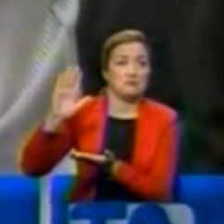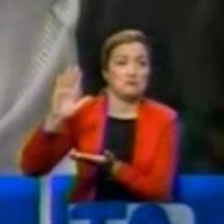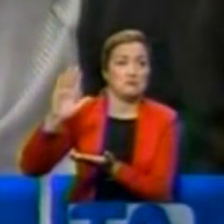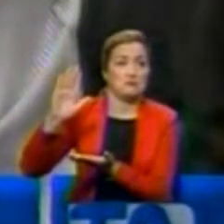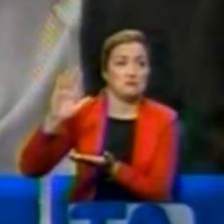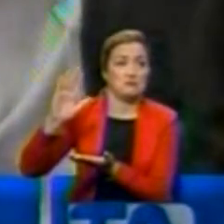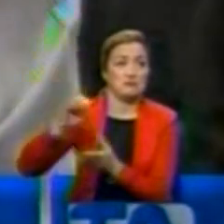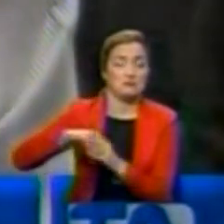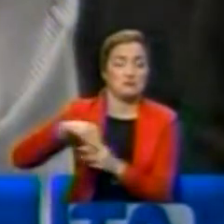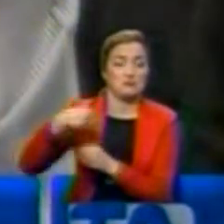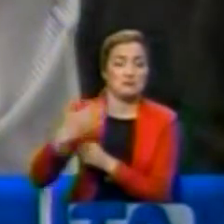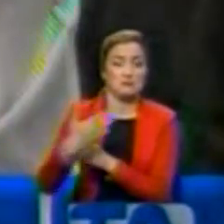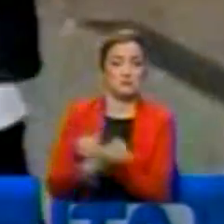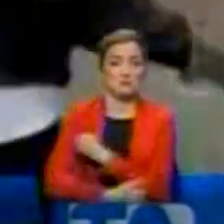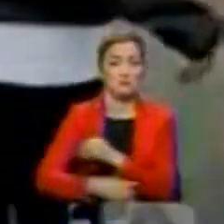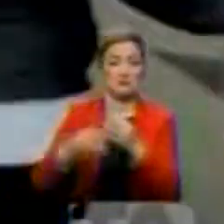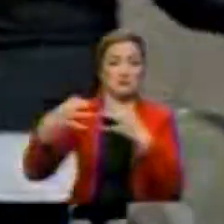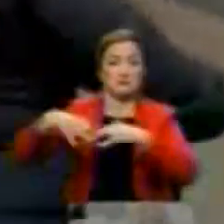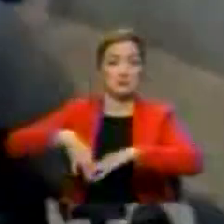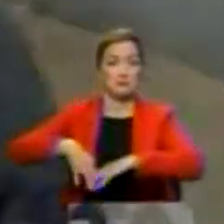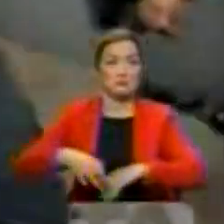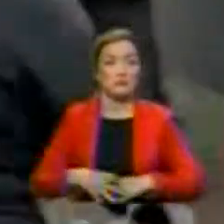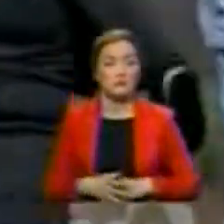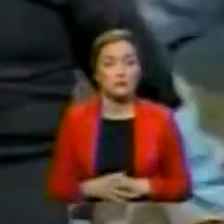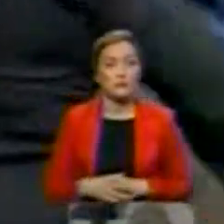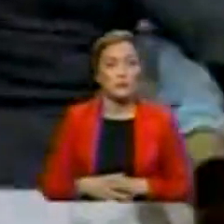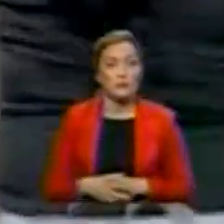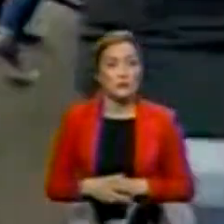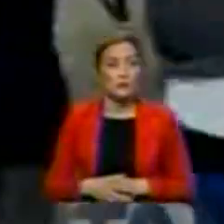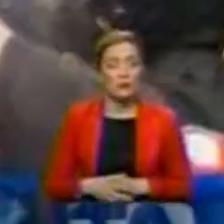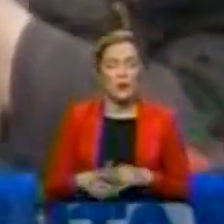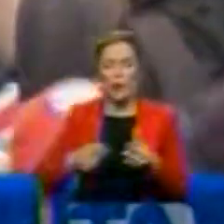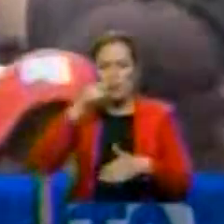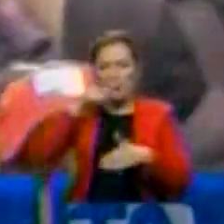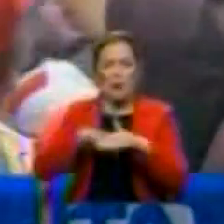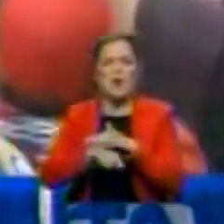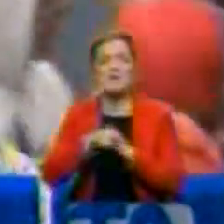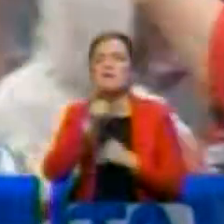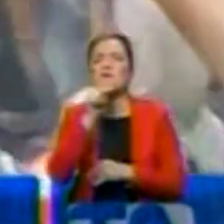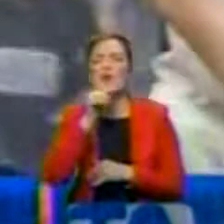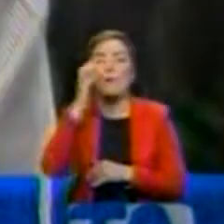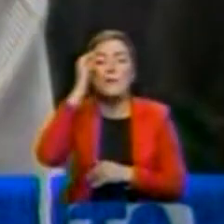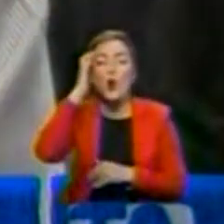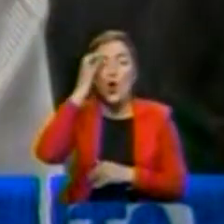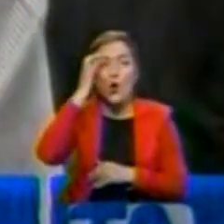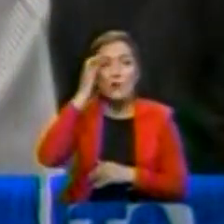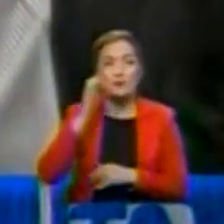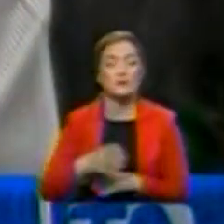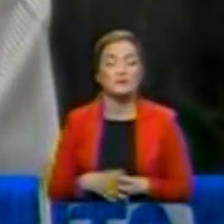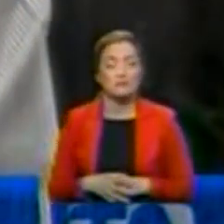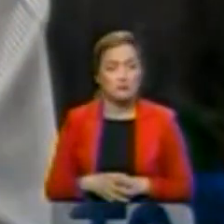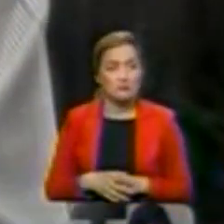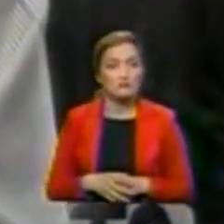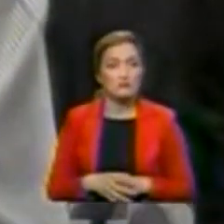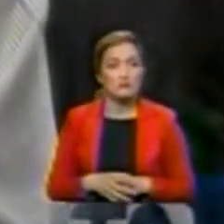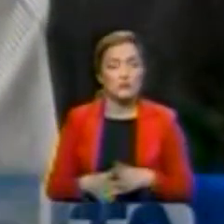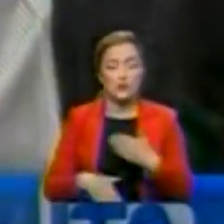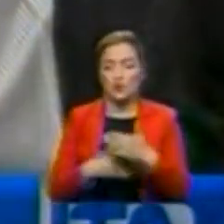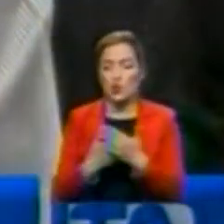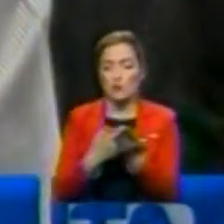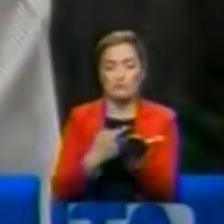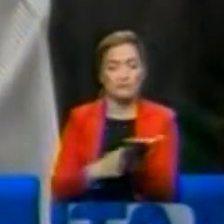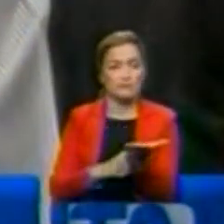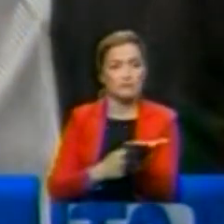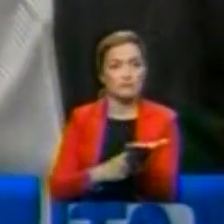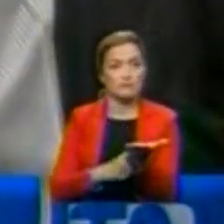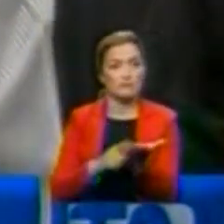del país y derrotado. Los infiltrados, dice, es una preocupación en una marcha. Todo eso vamos a tomar en cuenta y